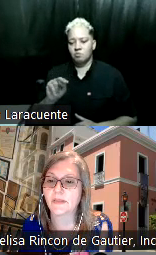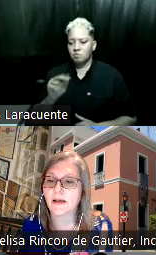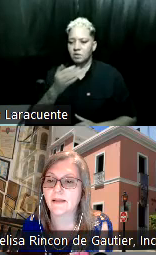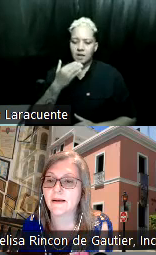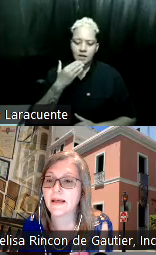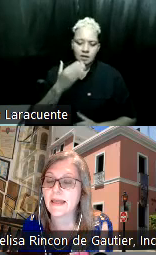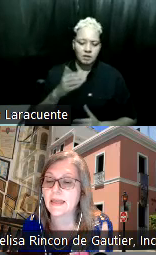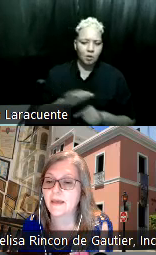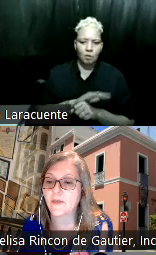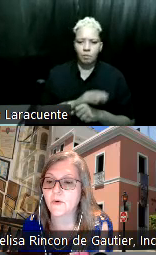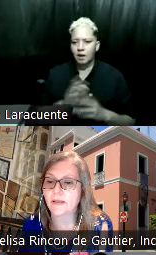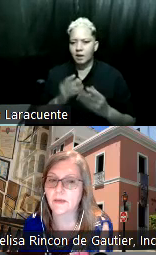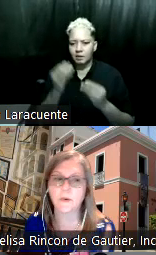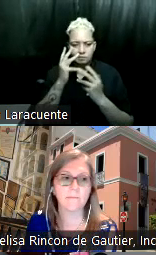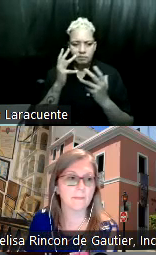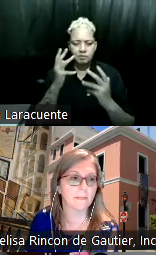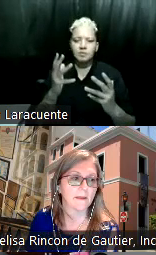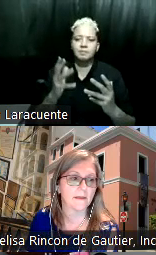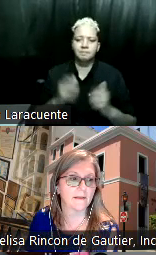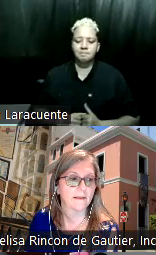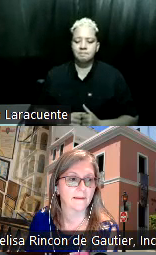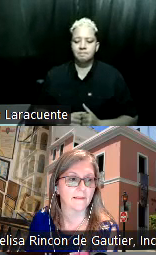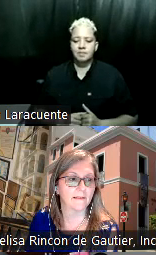y documentada y educativa.